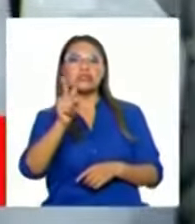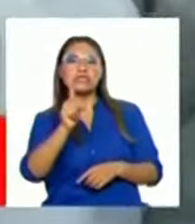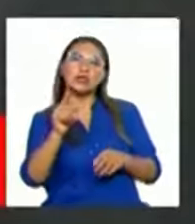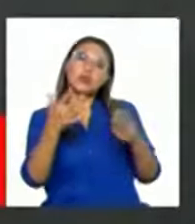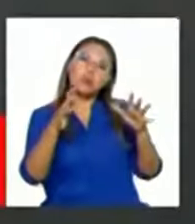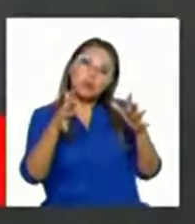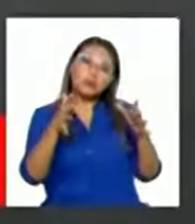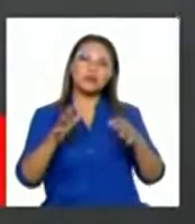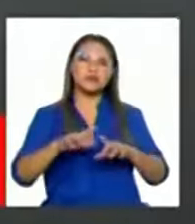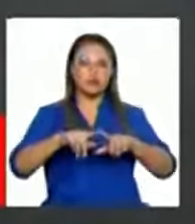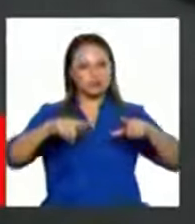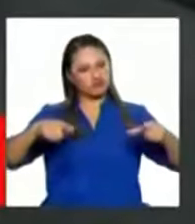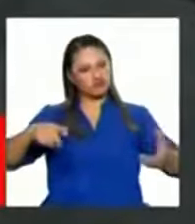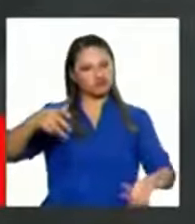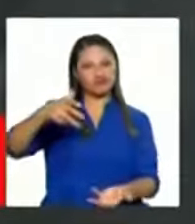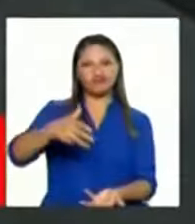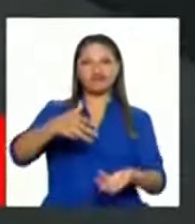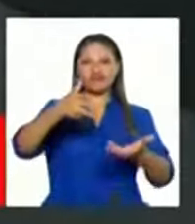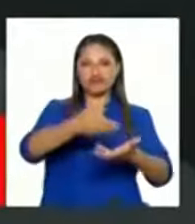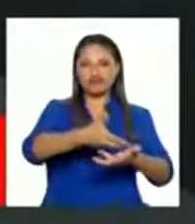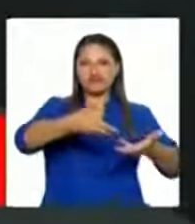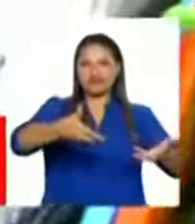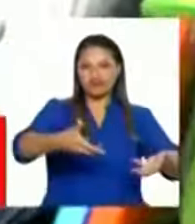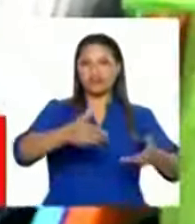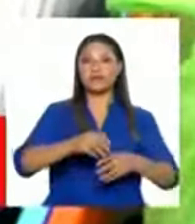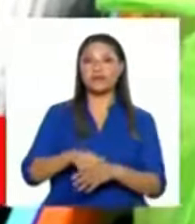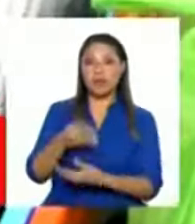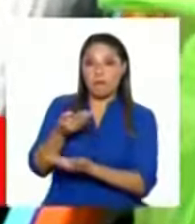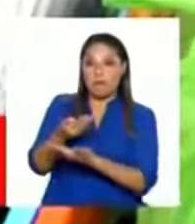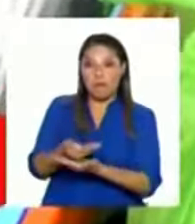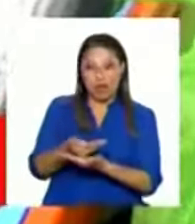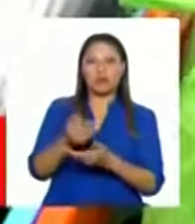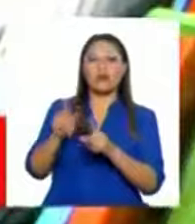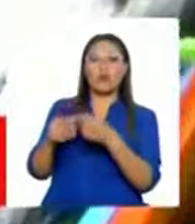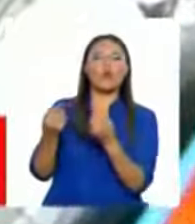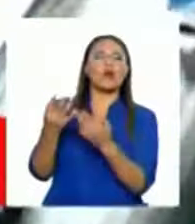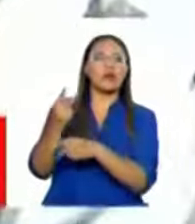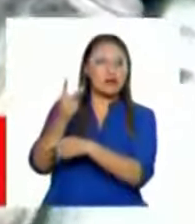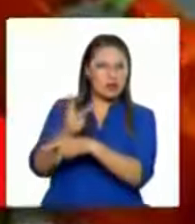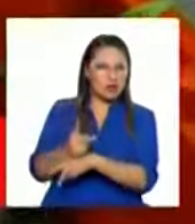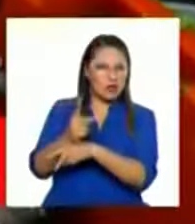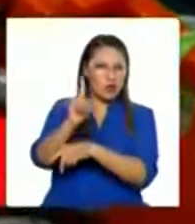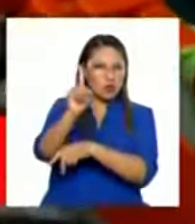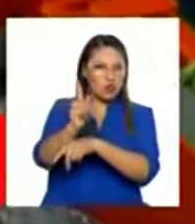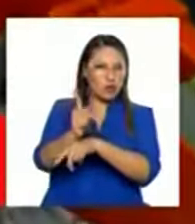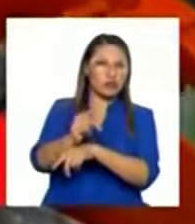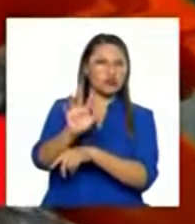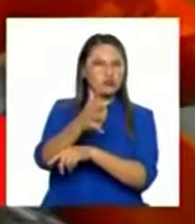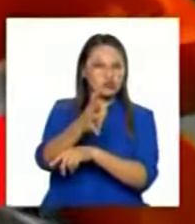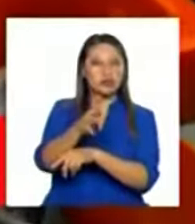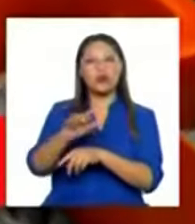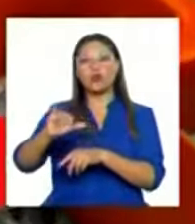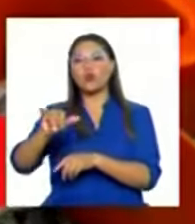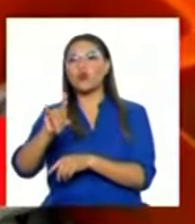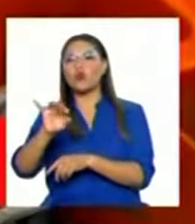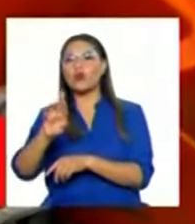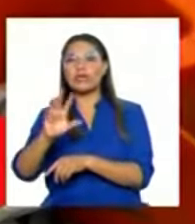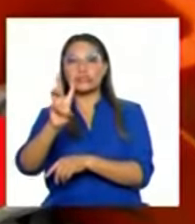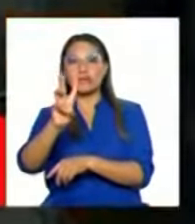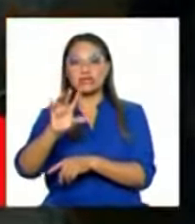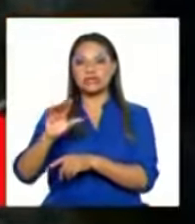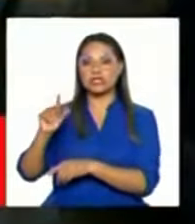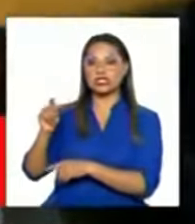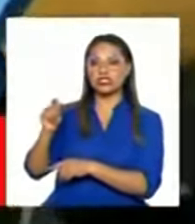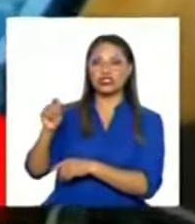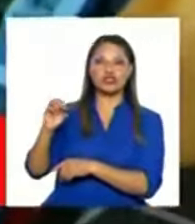del bonito. Pescado para la casa y para el negocio. El precio del kilo de bonito llega a 5 soles, jurel a 6 y tollo a